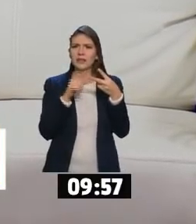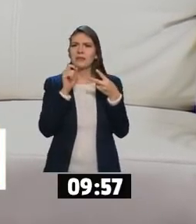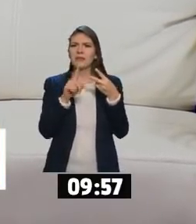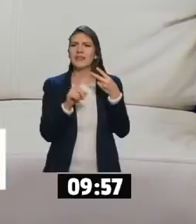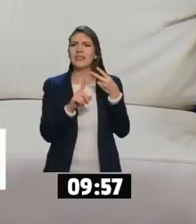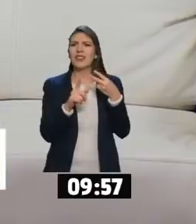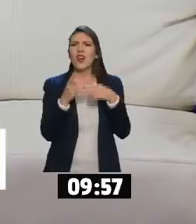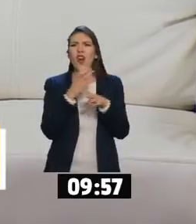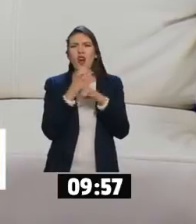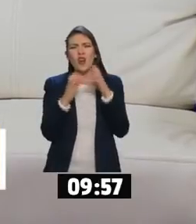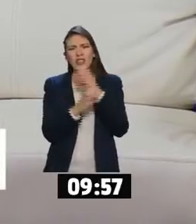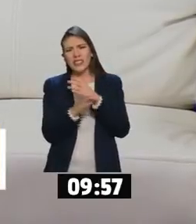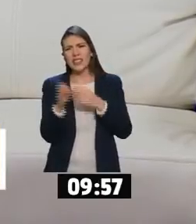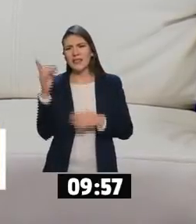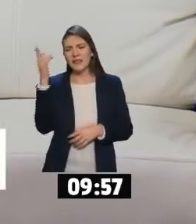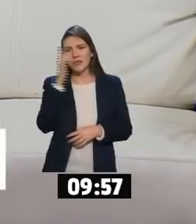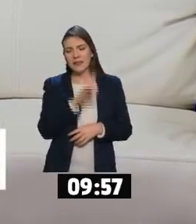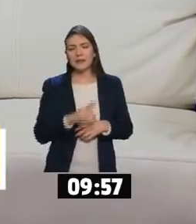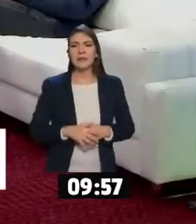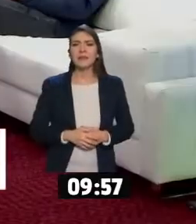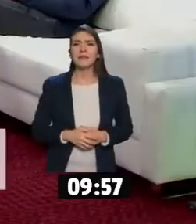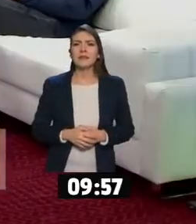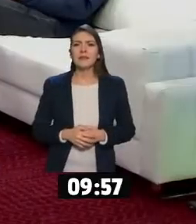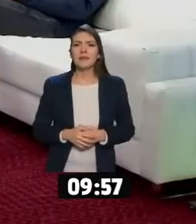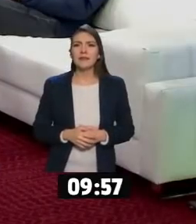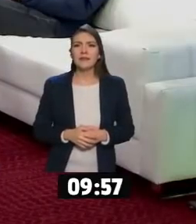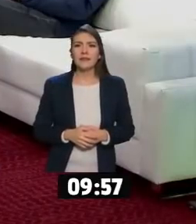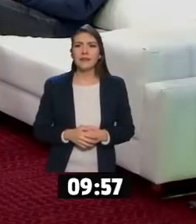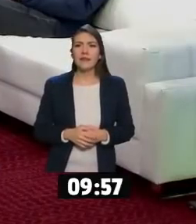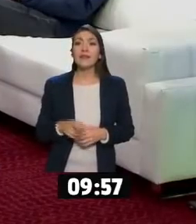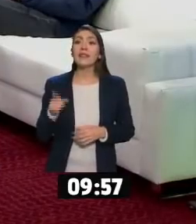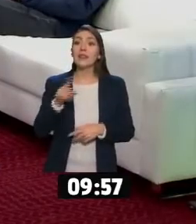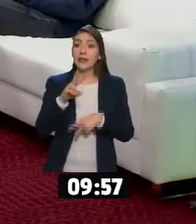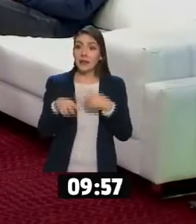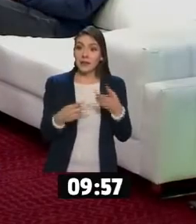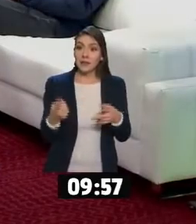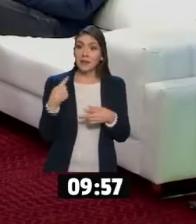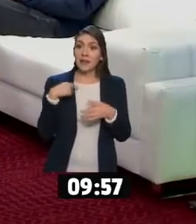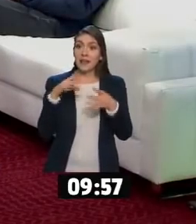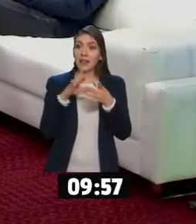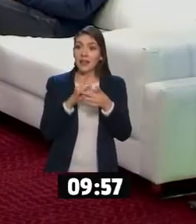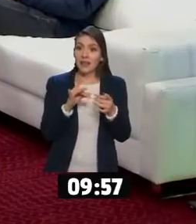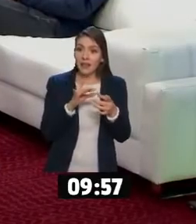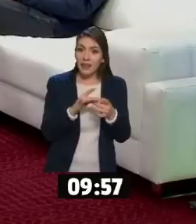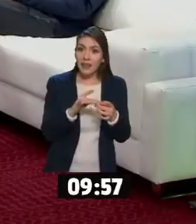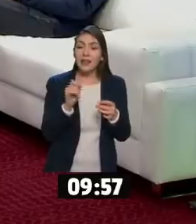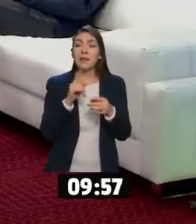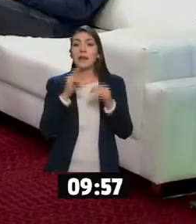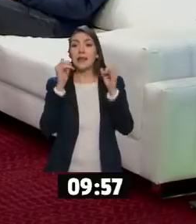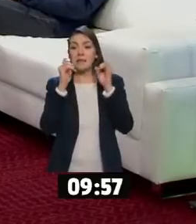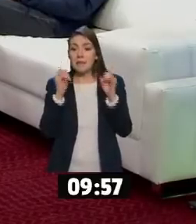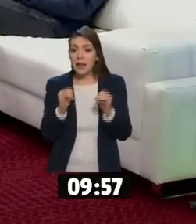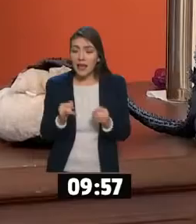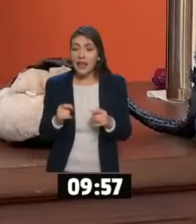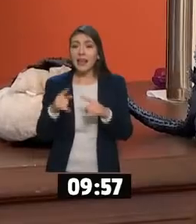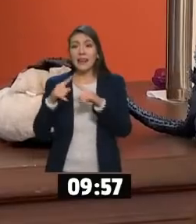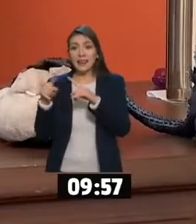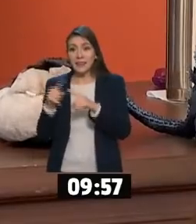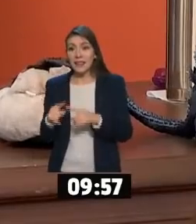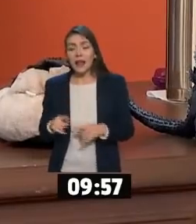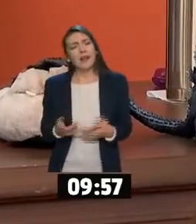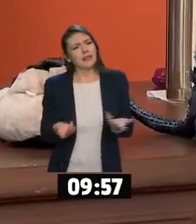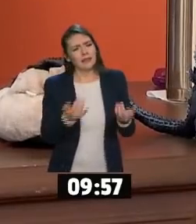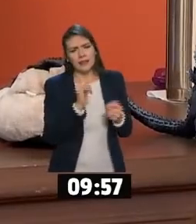feo. Oiga, espérese. O sea que nos va a ir hablando de los de invierno y de los de ida y vuelta. Pues sí, claro. Sí,